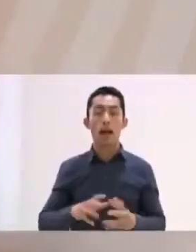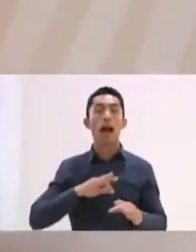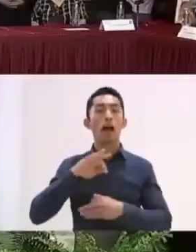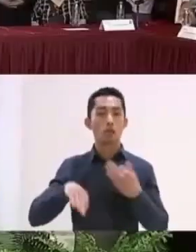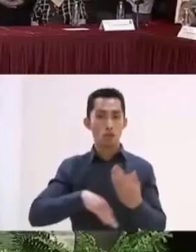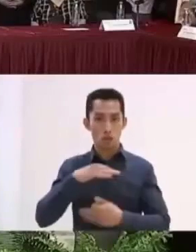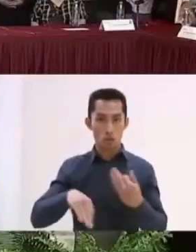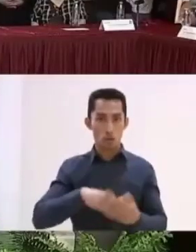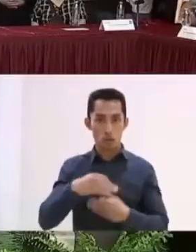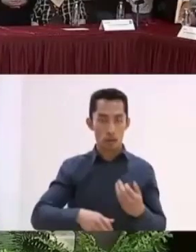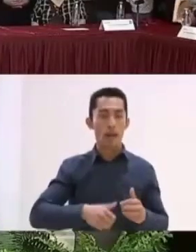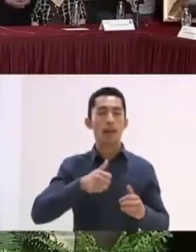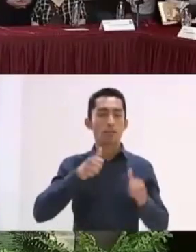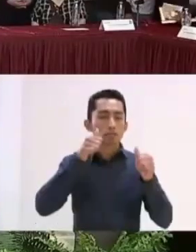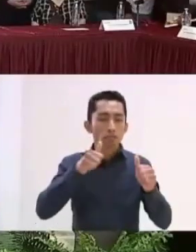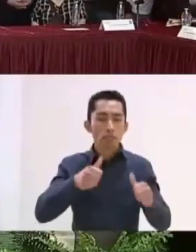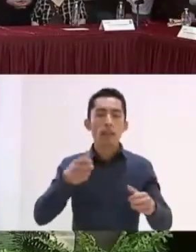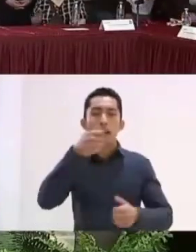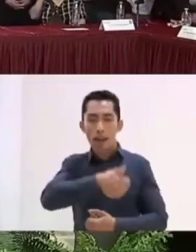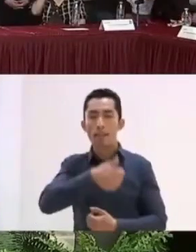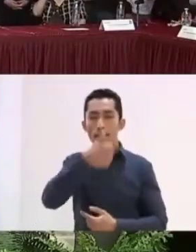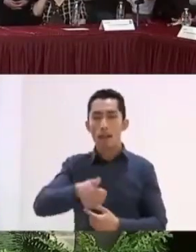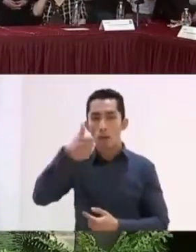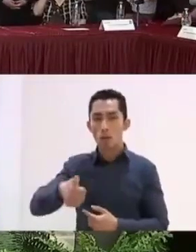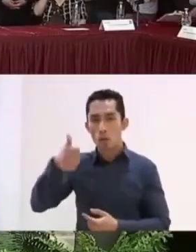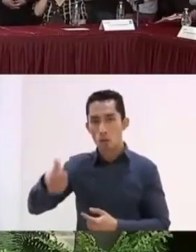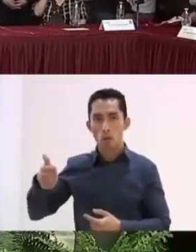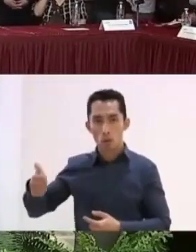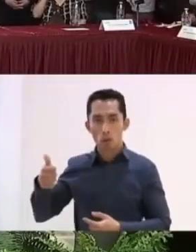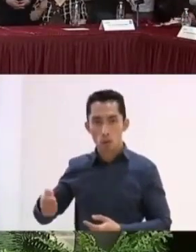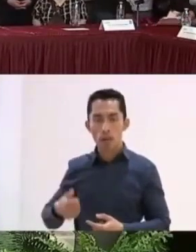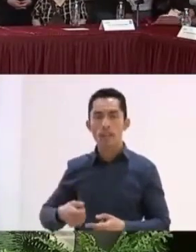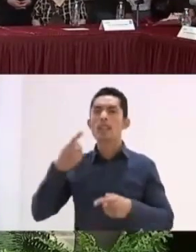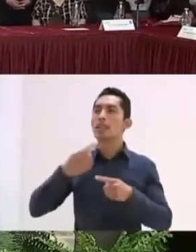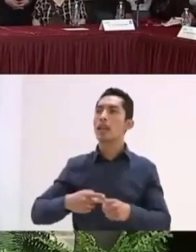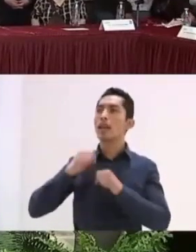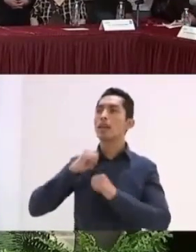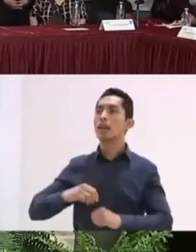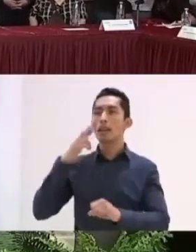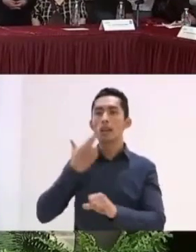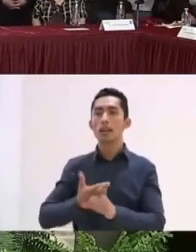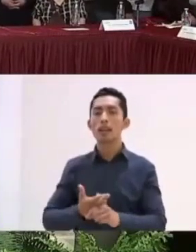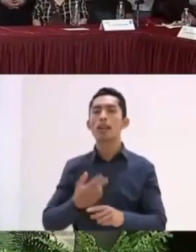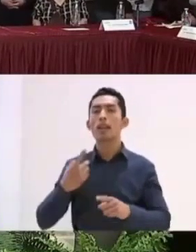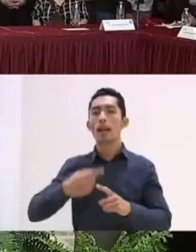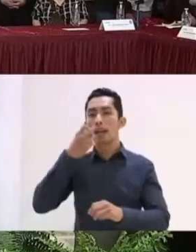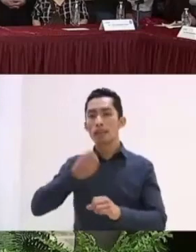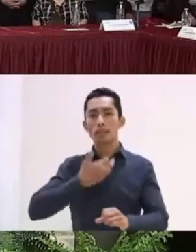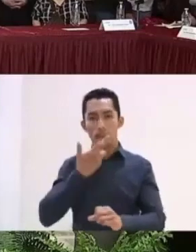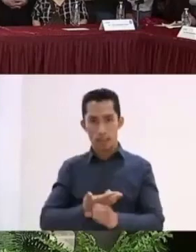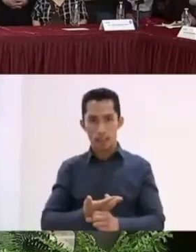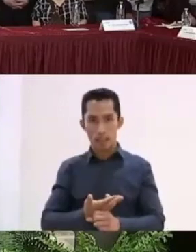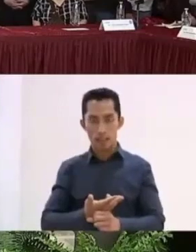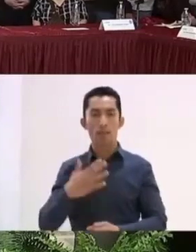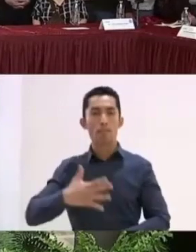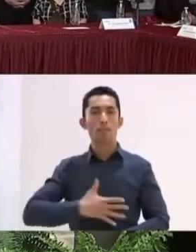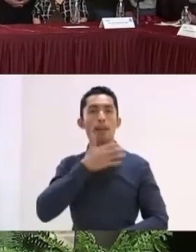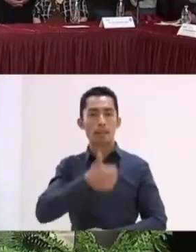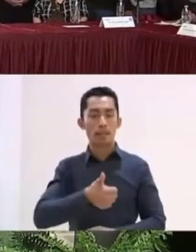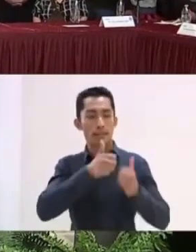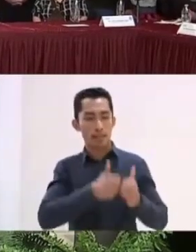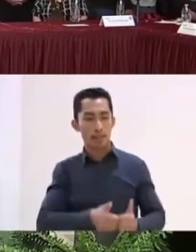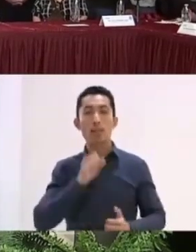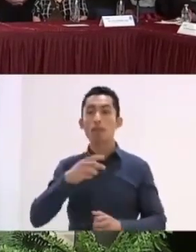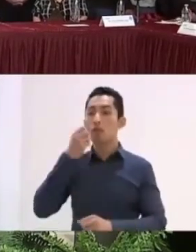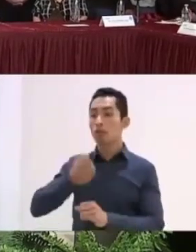todos, les van a atender. Aquí va a quedarse el secretario de Bienestar,